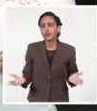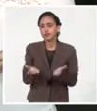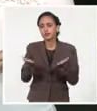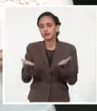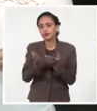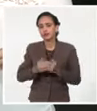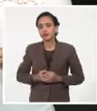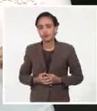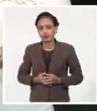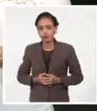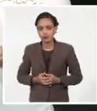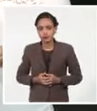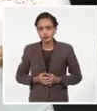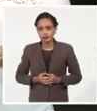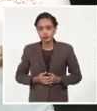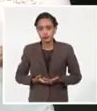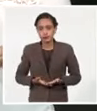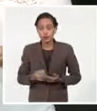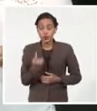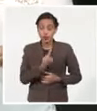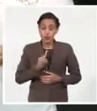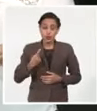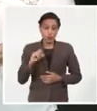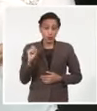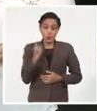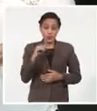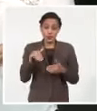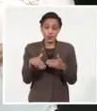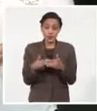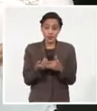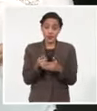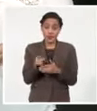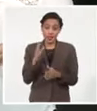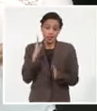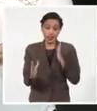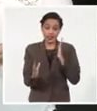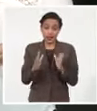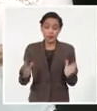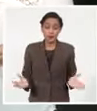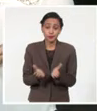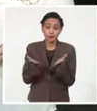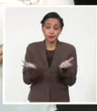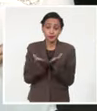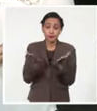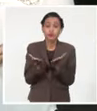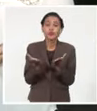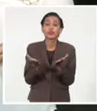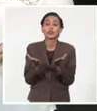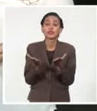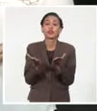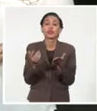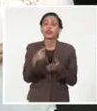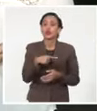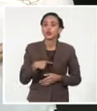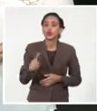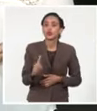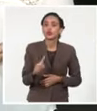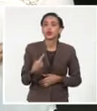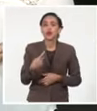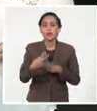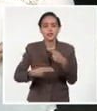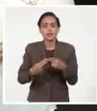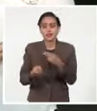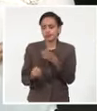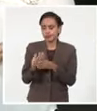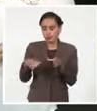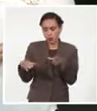Sí, nosotros, bueno, desde el primer día que se nos decretó la fase recuperativa, intencionamos, bueno, la conformación de las brigadas de